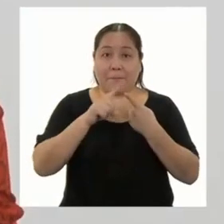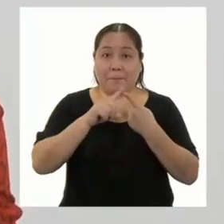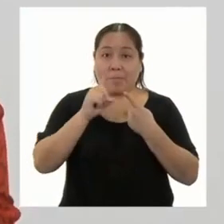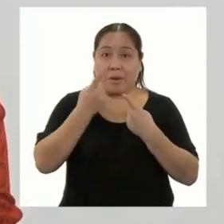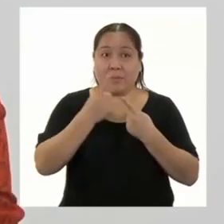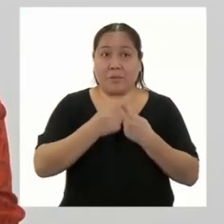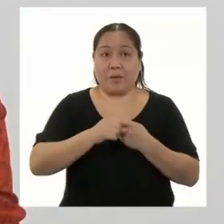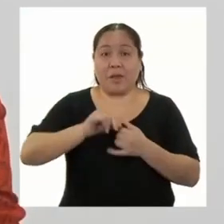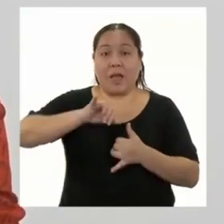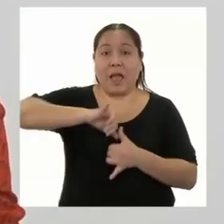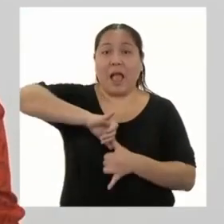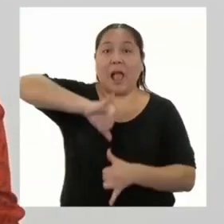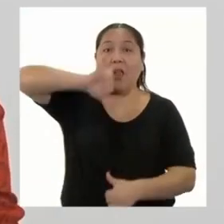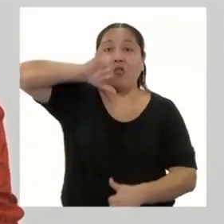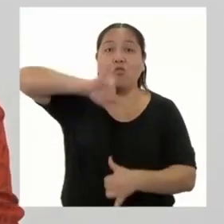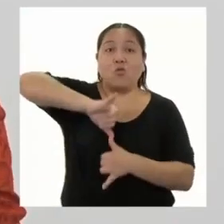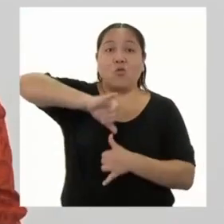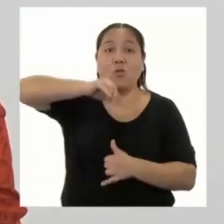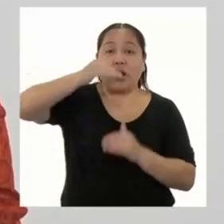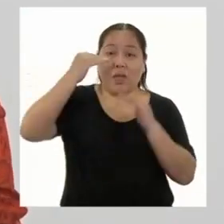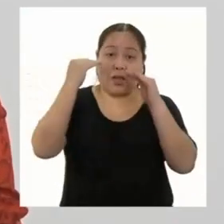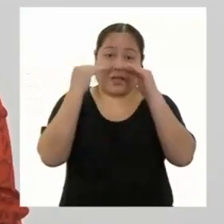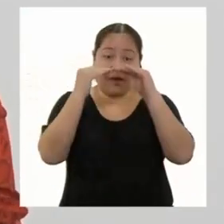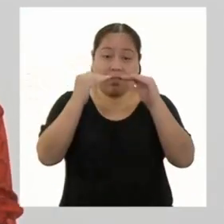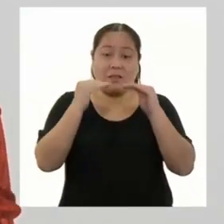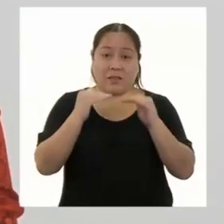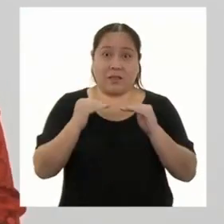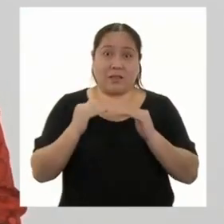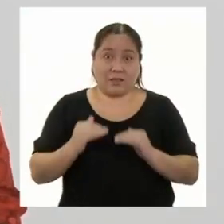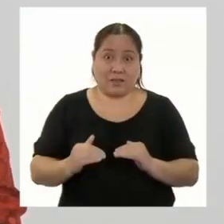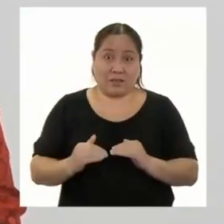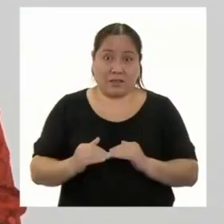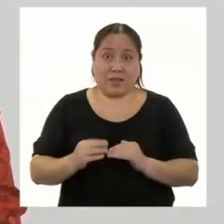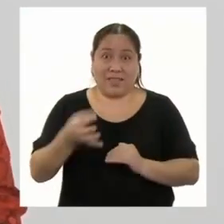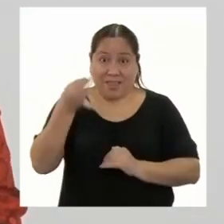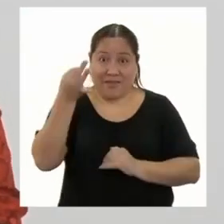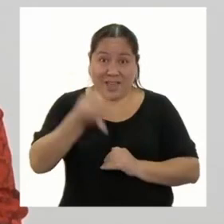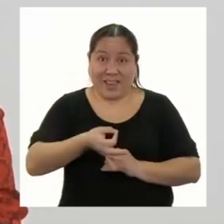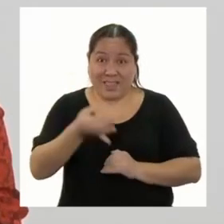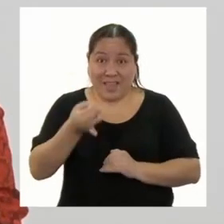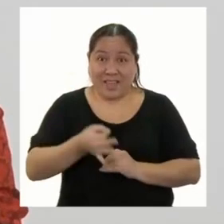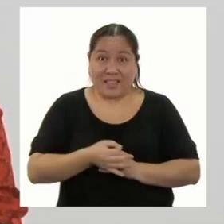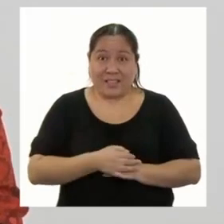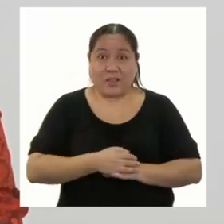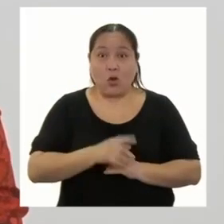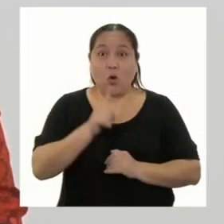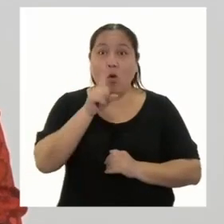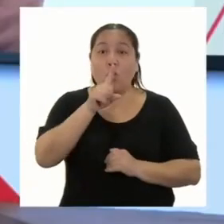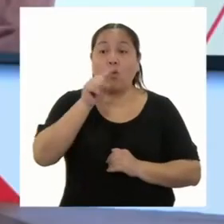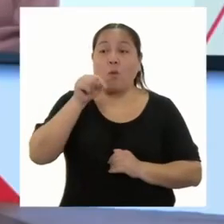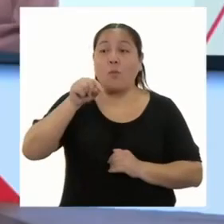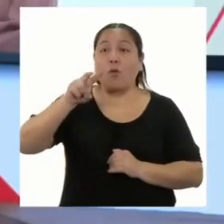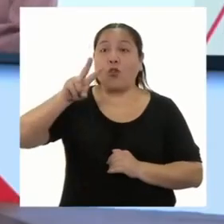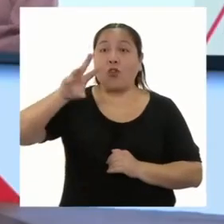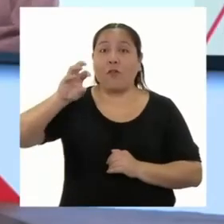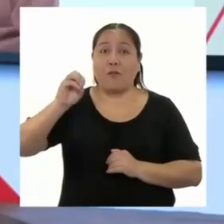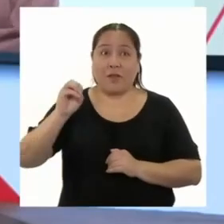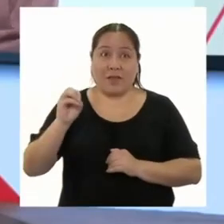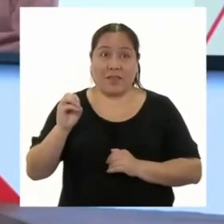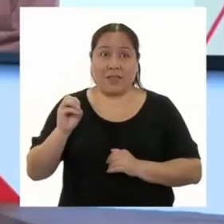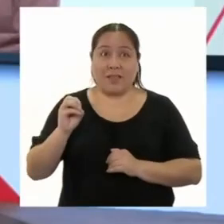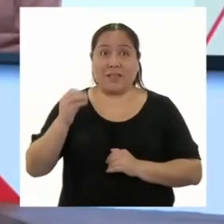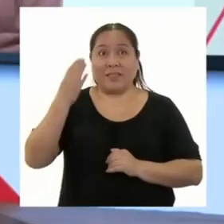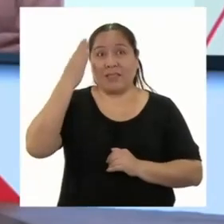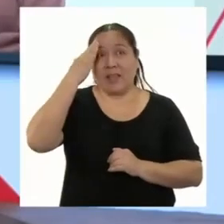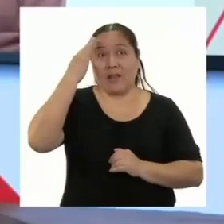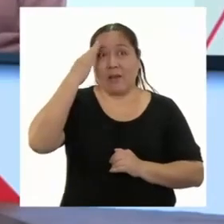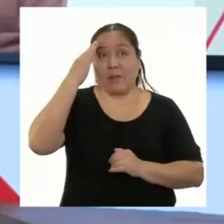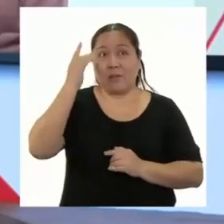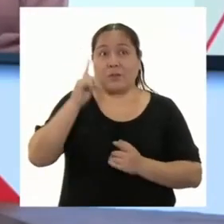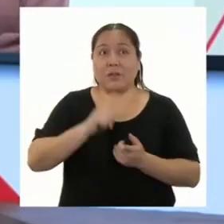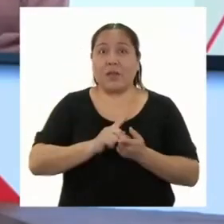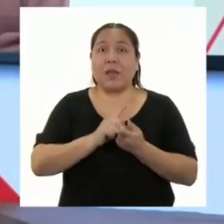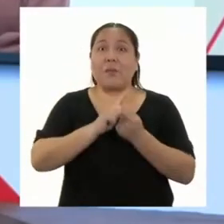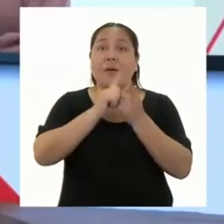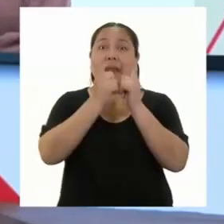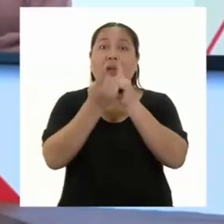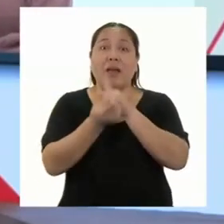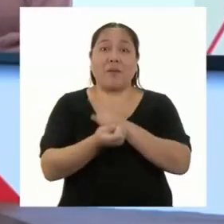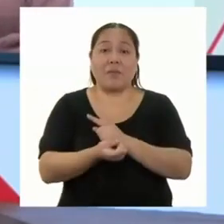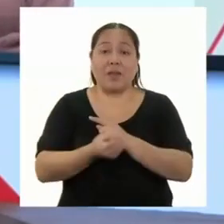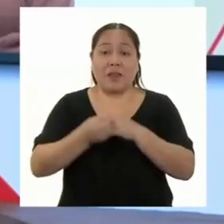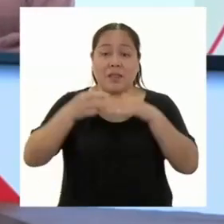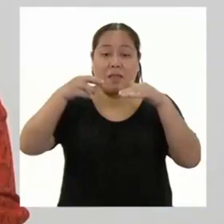la altura del estante, el objeto real, sería 1,20 m. Sabemos que para pasar de metros